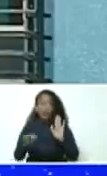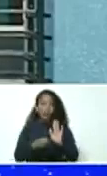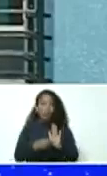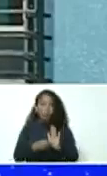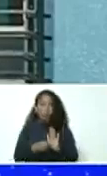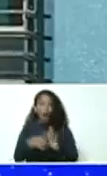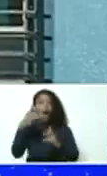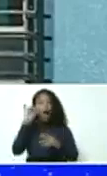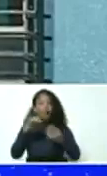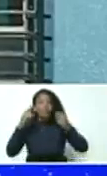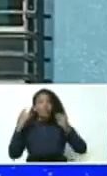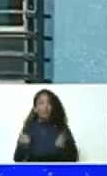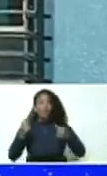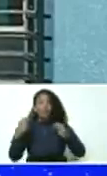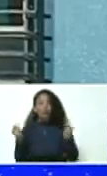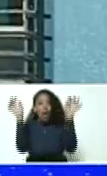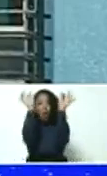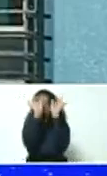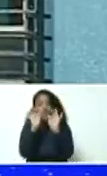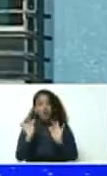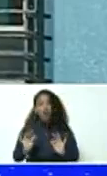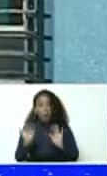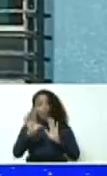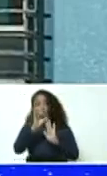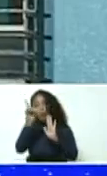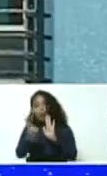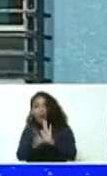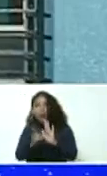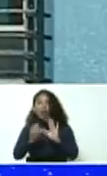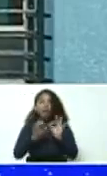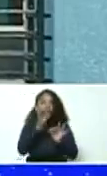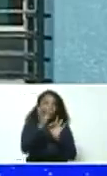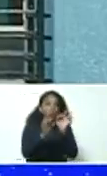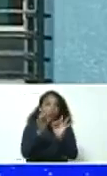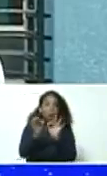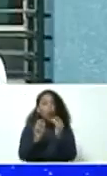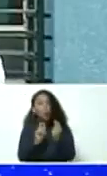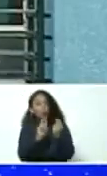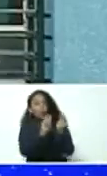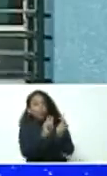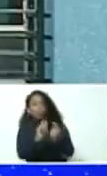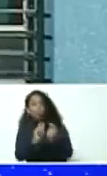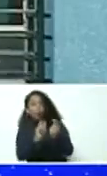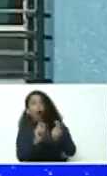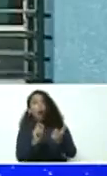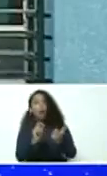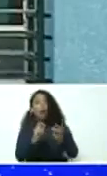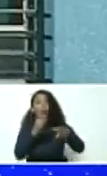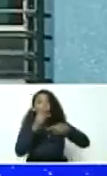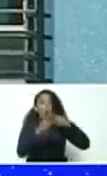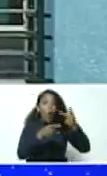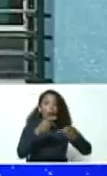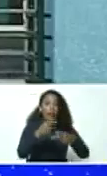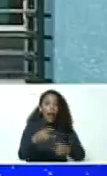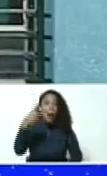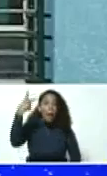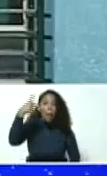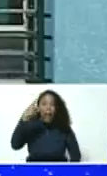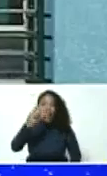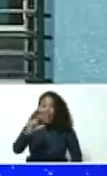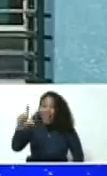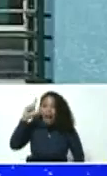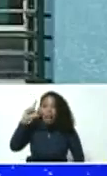que reactivar los mecanismos de la diplomacia, del diálogo, de la política con P mayúscula y no